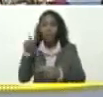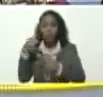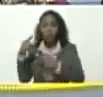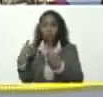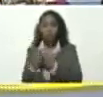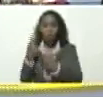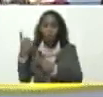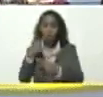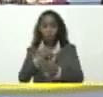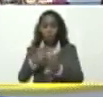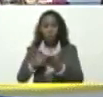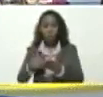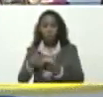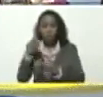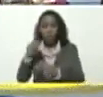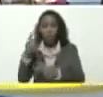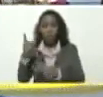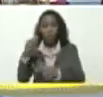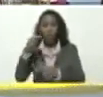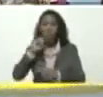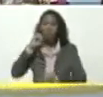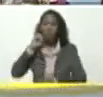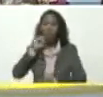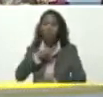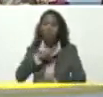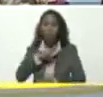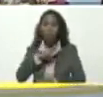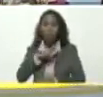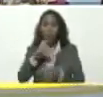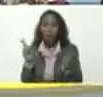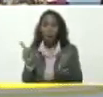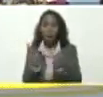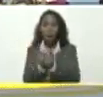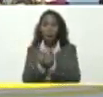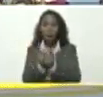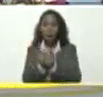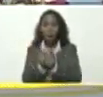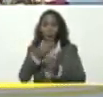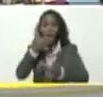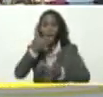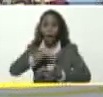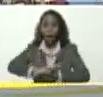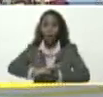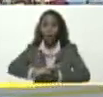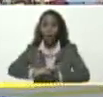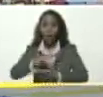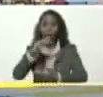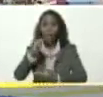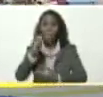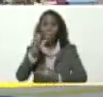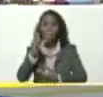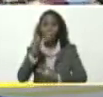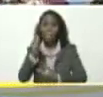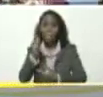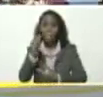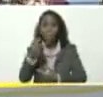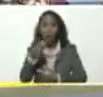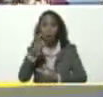juntos. Earle Herrera, historias mínimas de la Carta Magna.